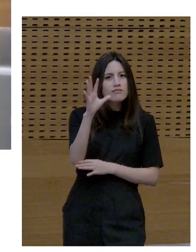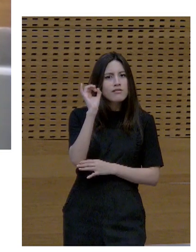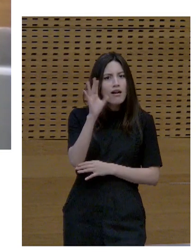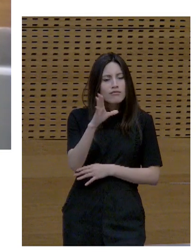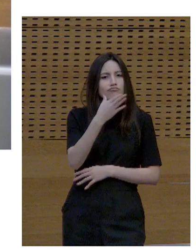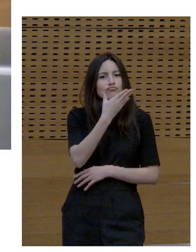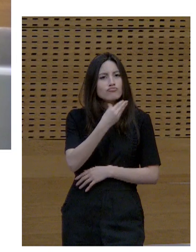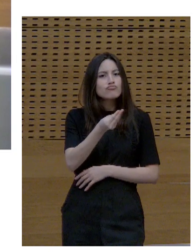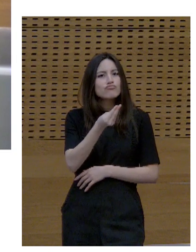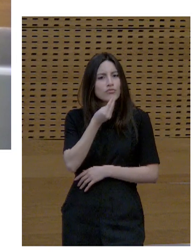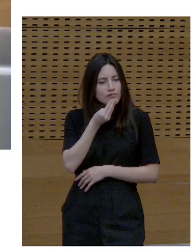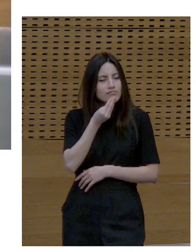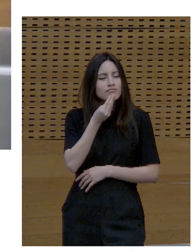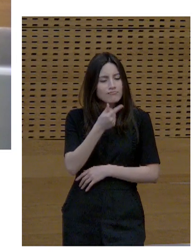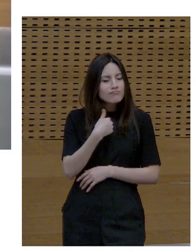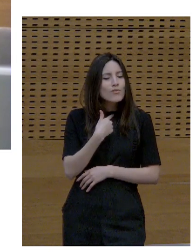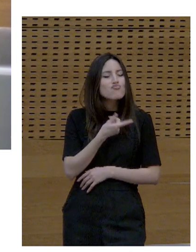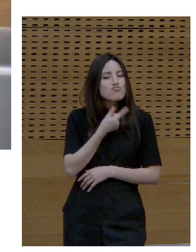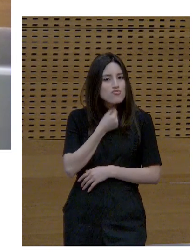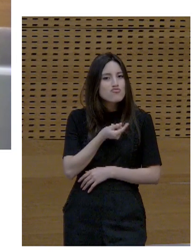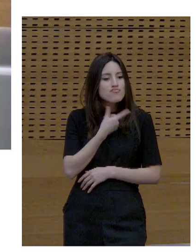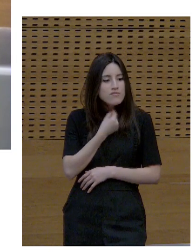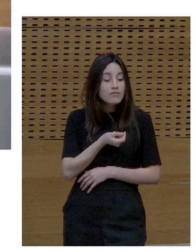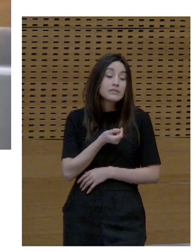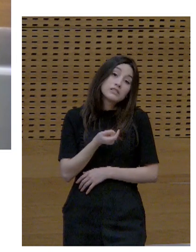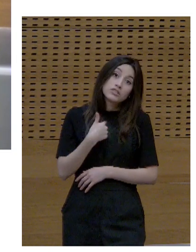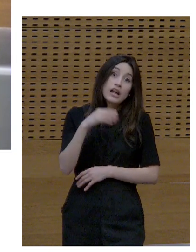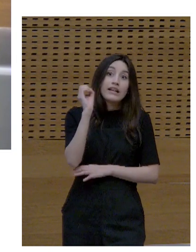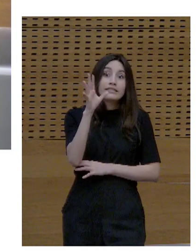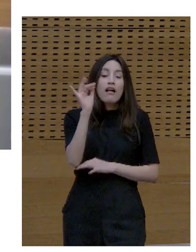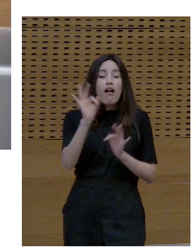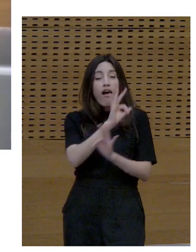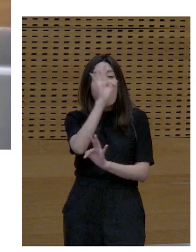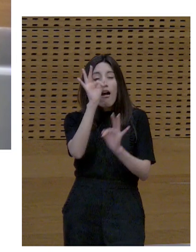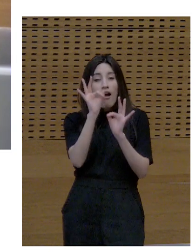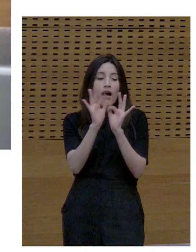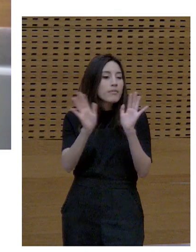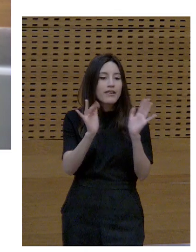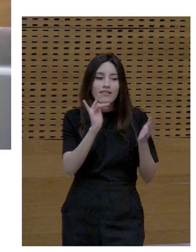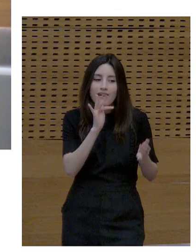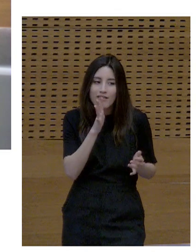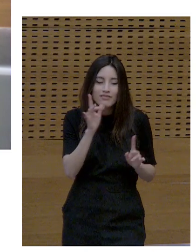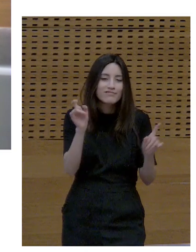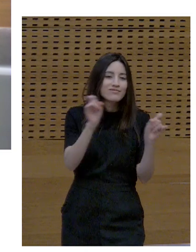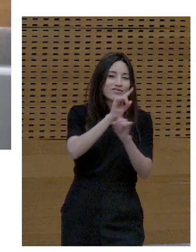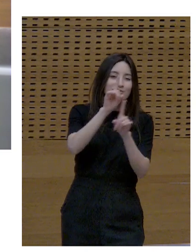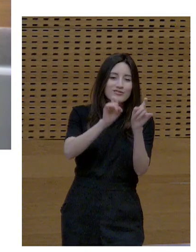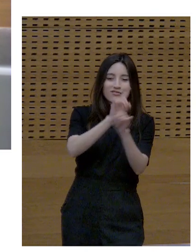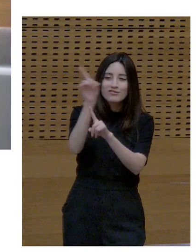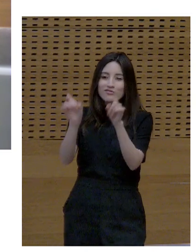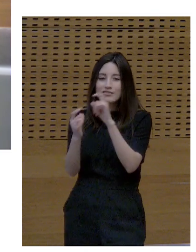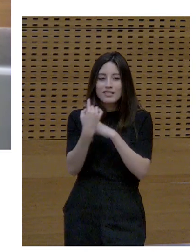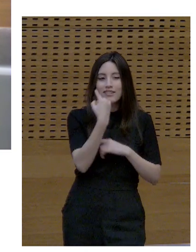por lo menos me ha gustado mucho. Me quedaría con toda la charla, pero bueno, ahora pasaremos a dar un turno de palabras para quien quiera